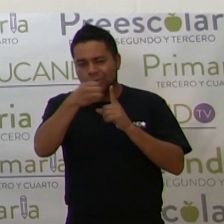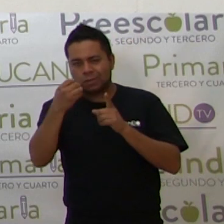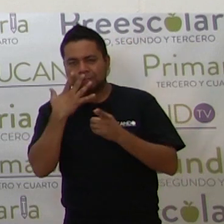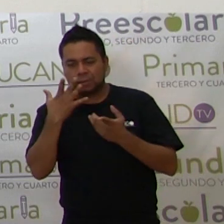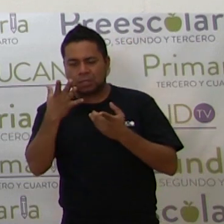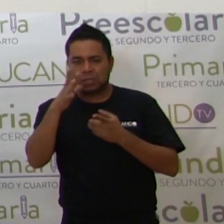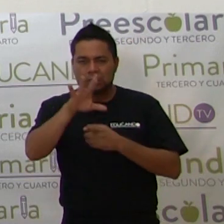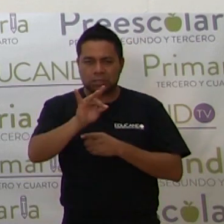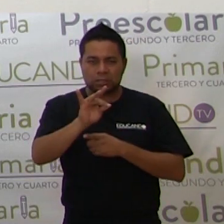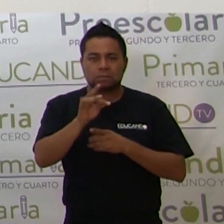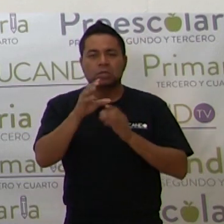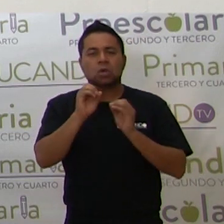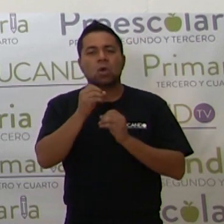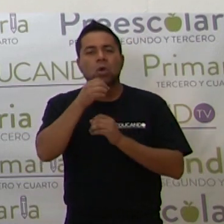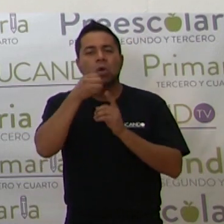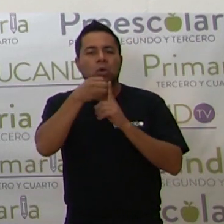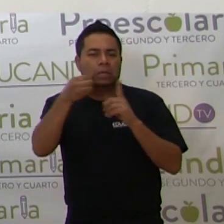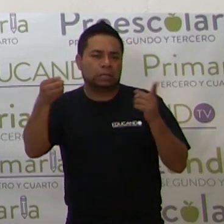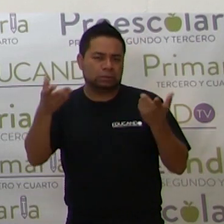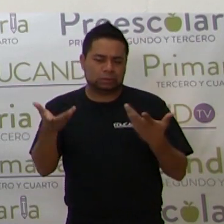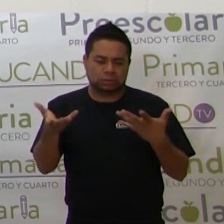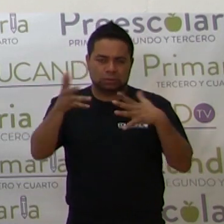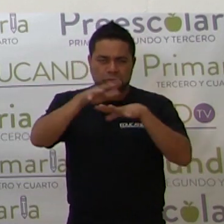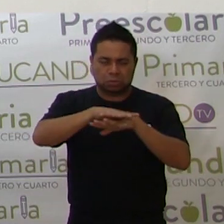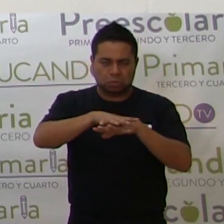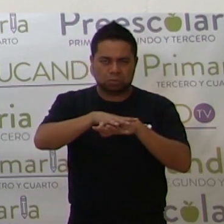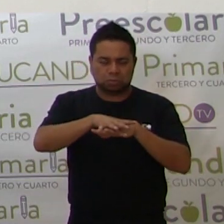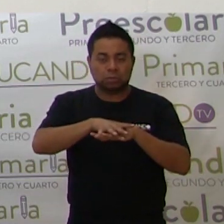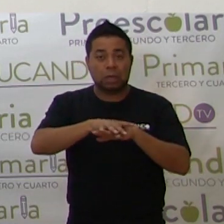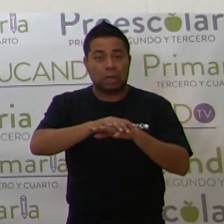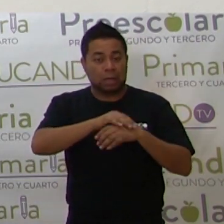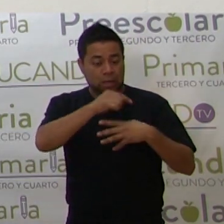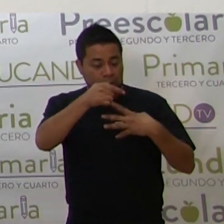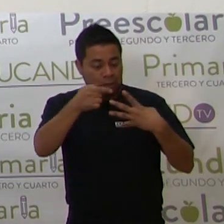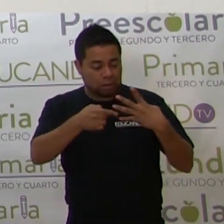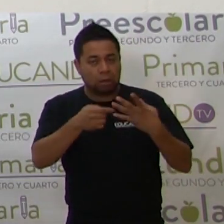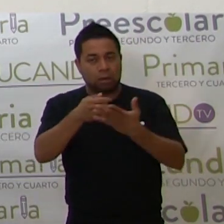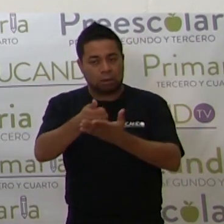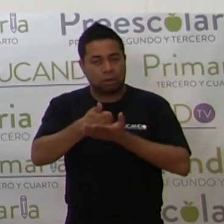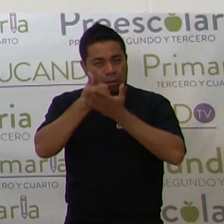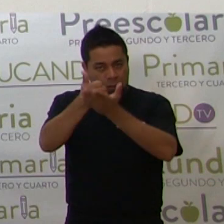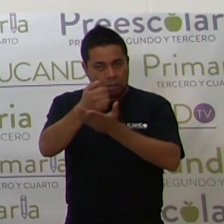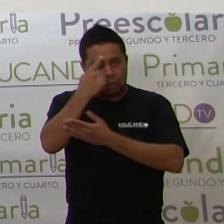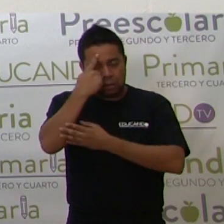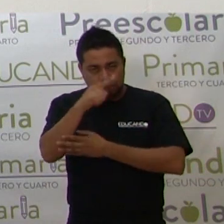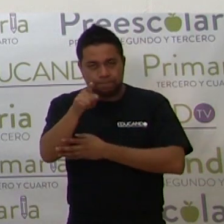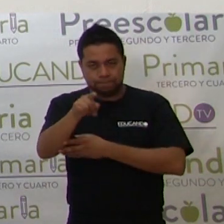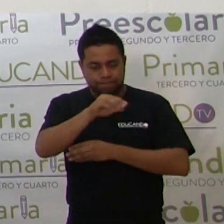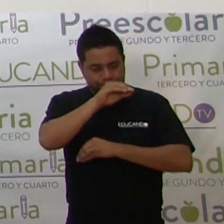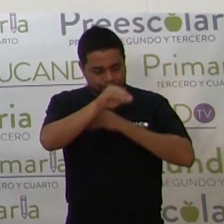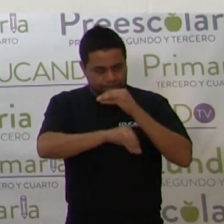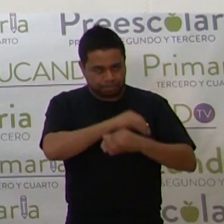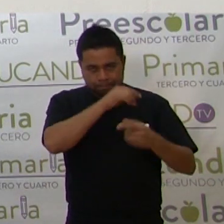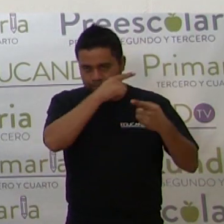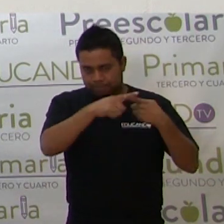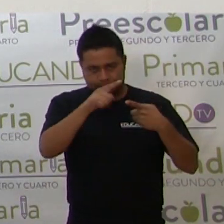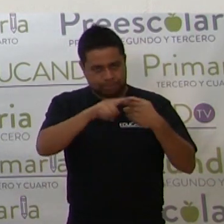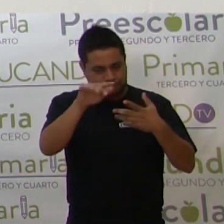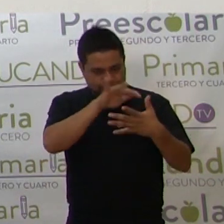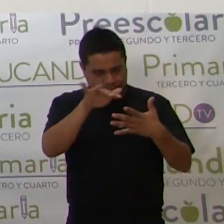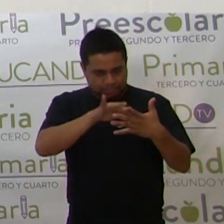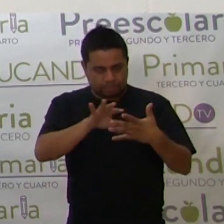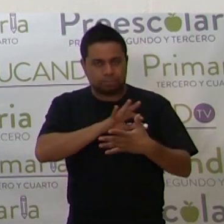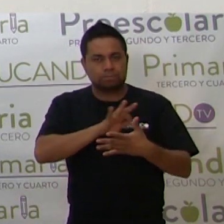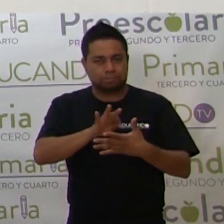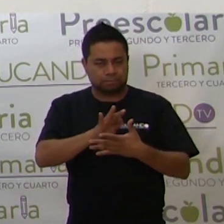y compuestas. Hay recursos que te sirven a ti para poder hacer y desarrollar diferentes textos